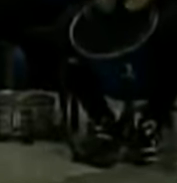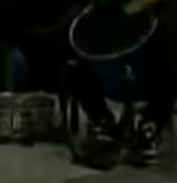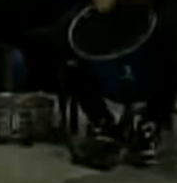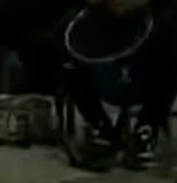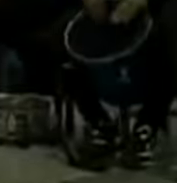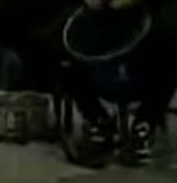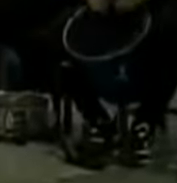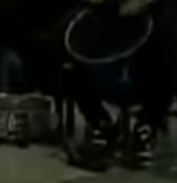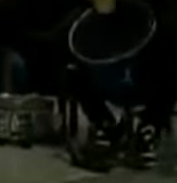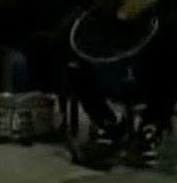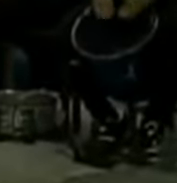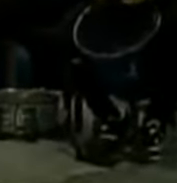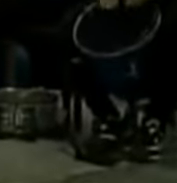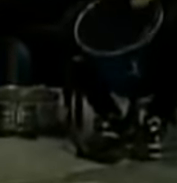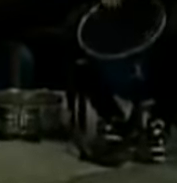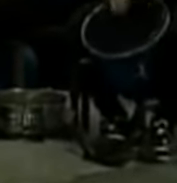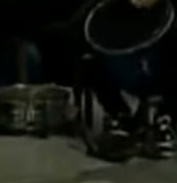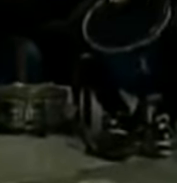Saludos, presidente.